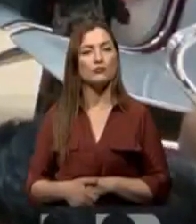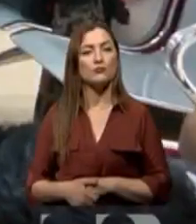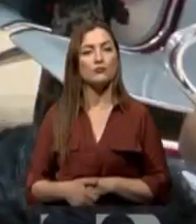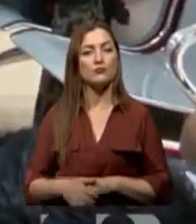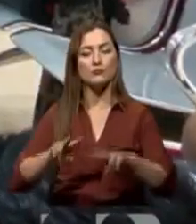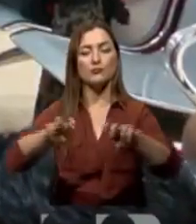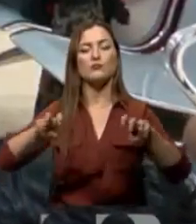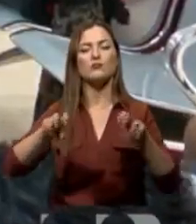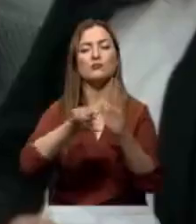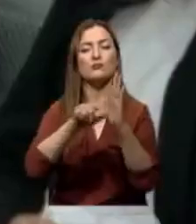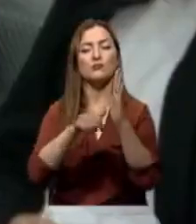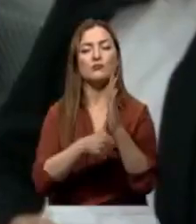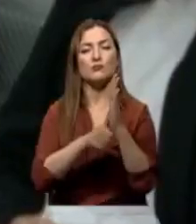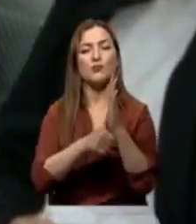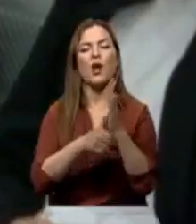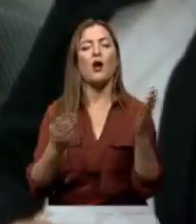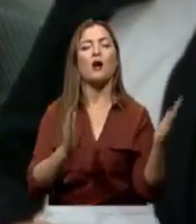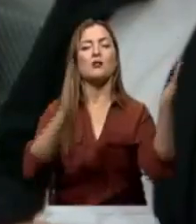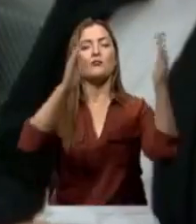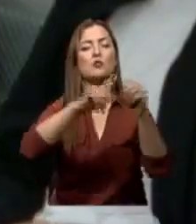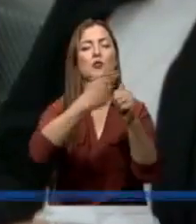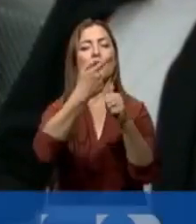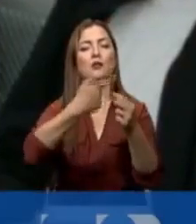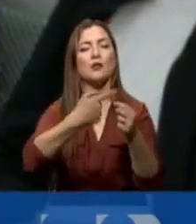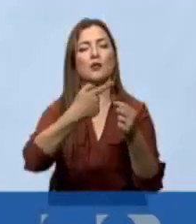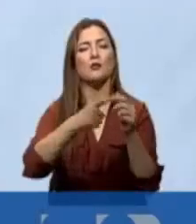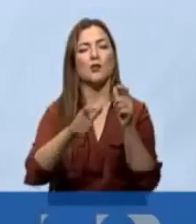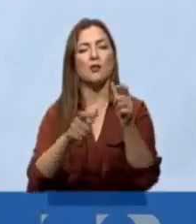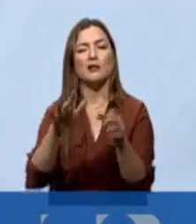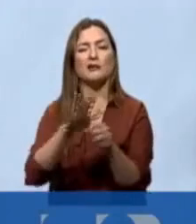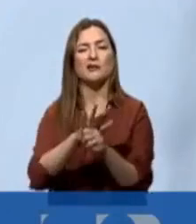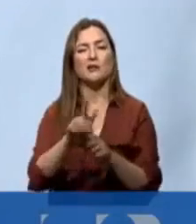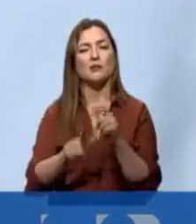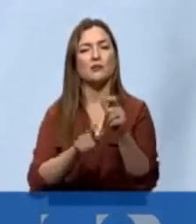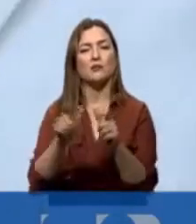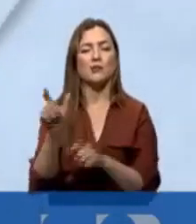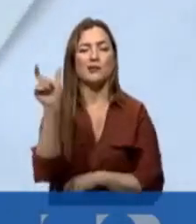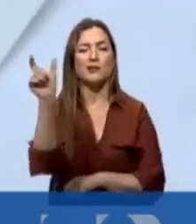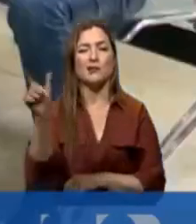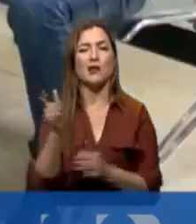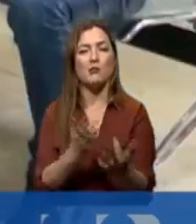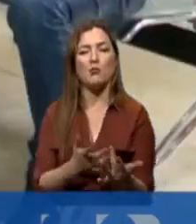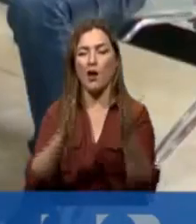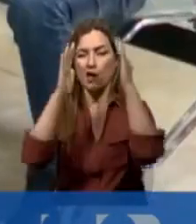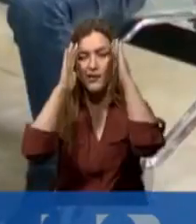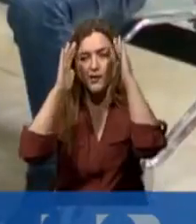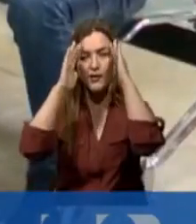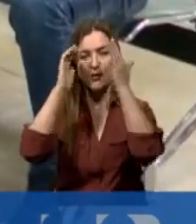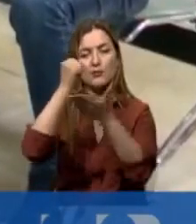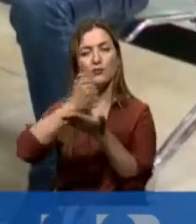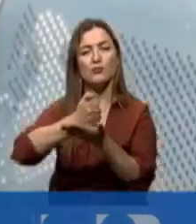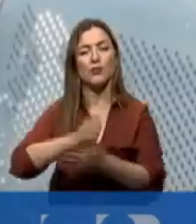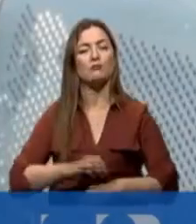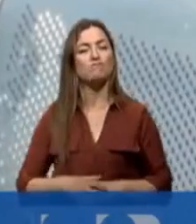es la sala de espera del Registro Civil Matriz en Quito. Las bancas estaban llenas de ciudadanos que con un número en sus manos esperaban por atención para sacar su